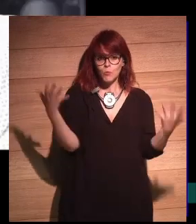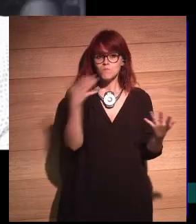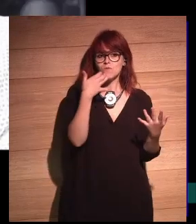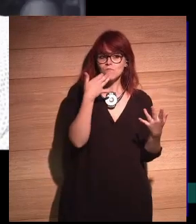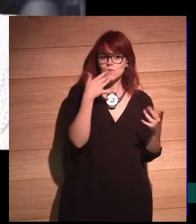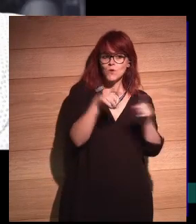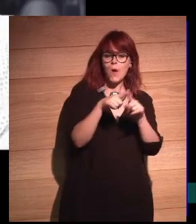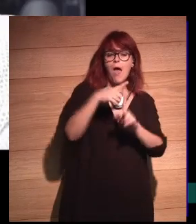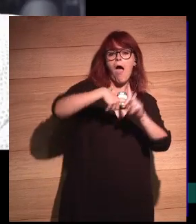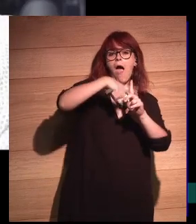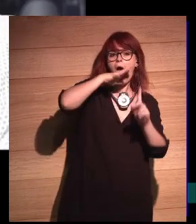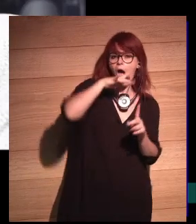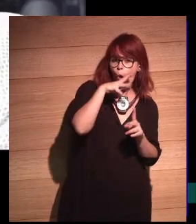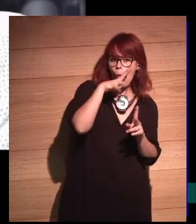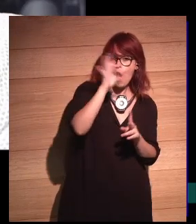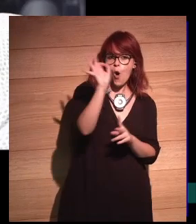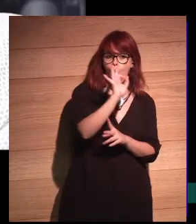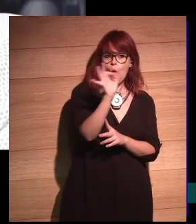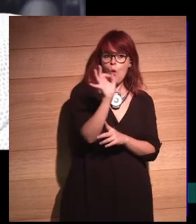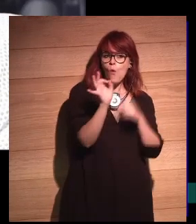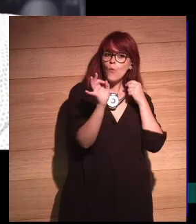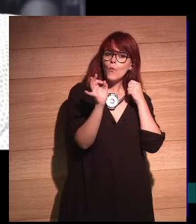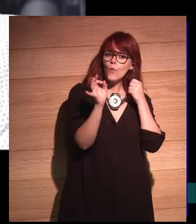a qué temperatura está el agua,